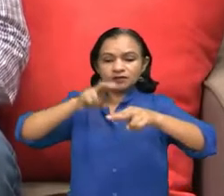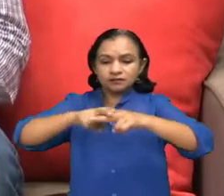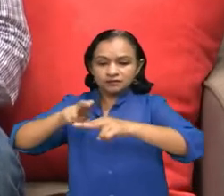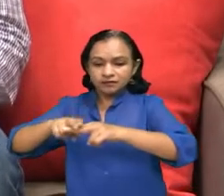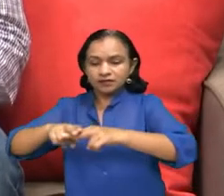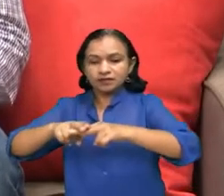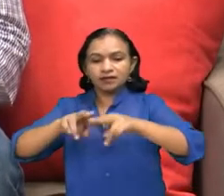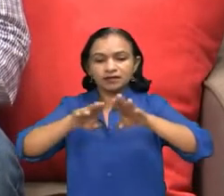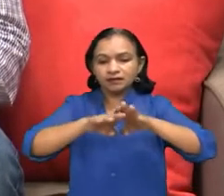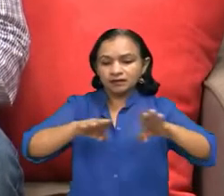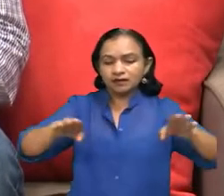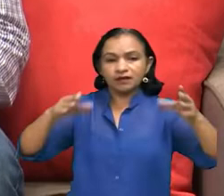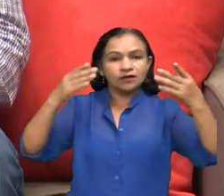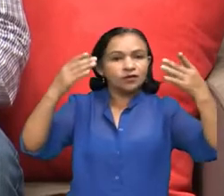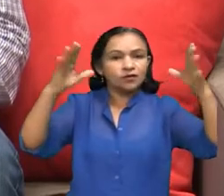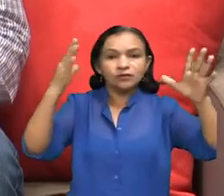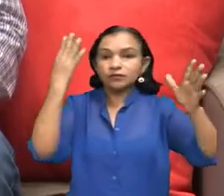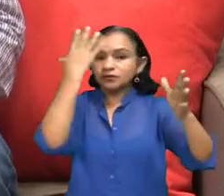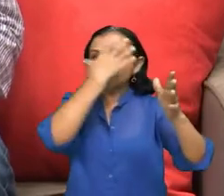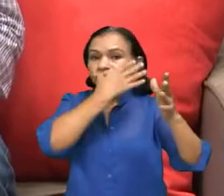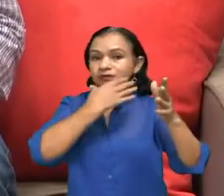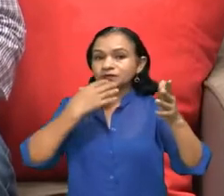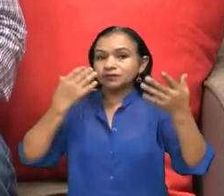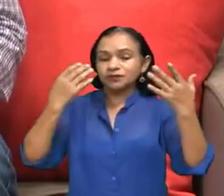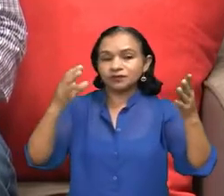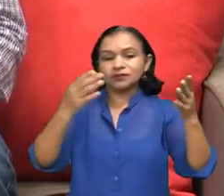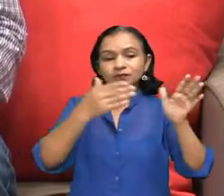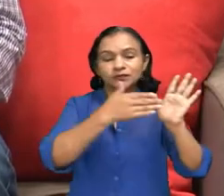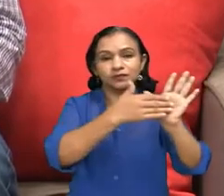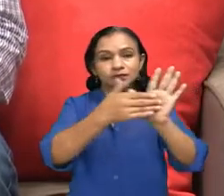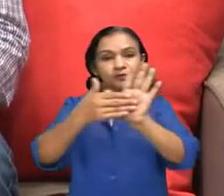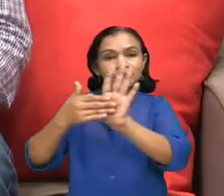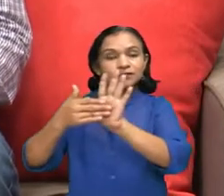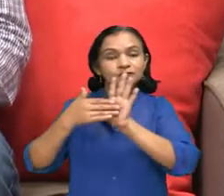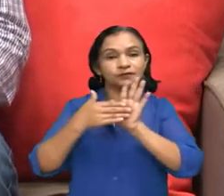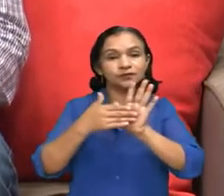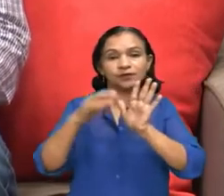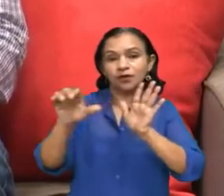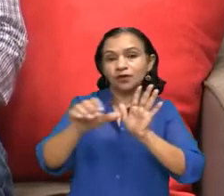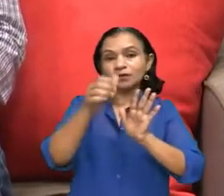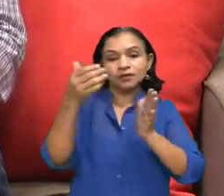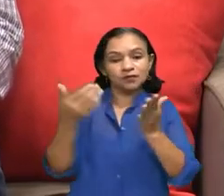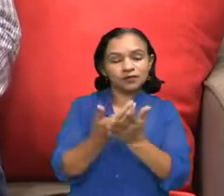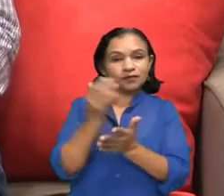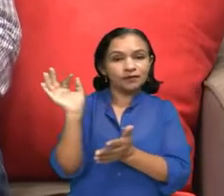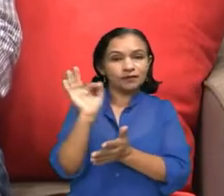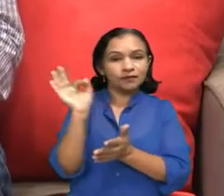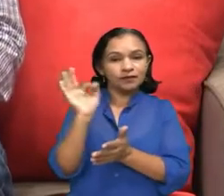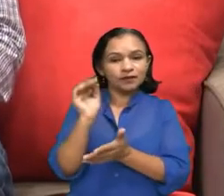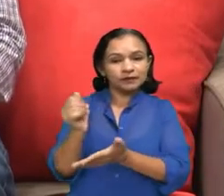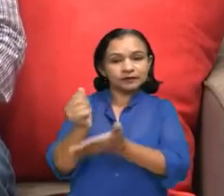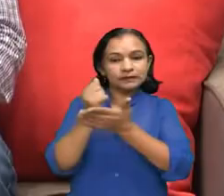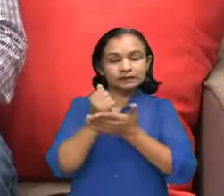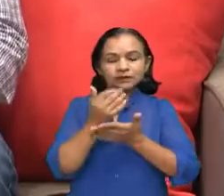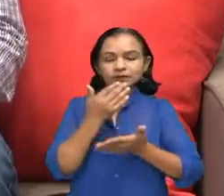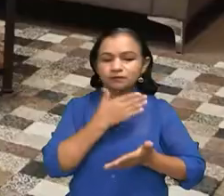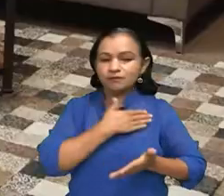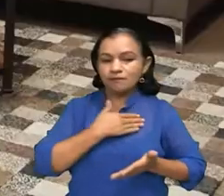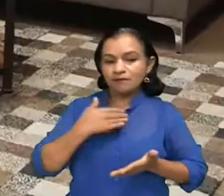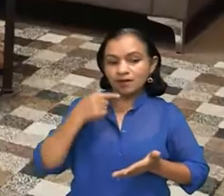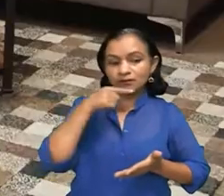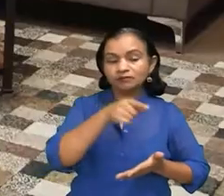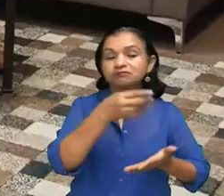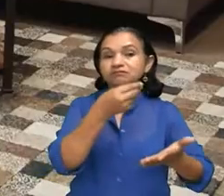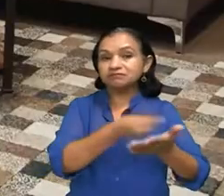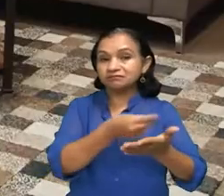ahora en otras artes, en otros modelos y también otras técnicas que sin duda alguna aumentan la calidad de los